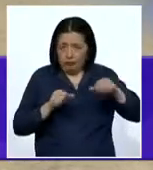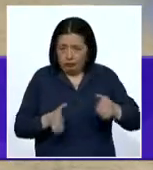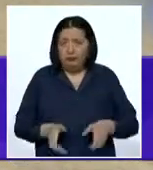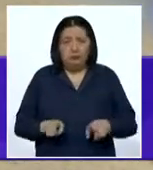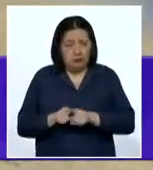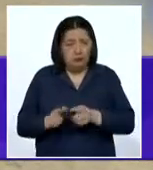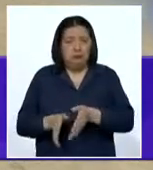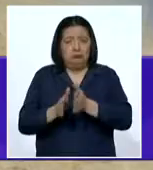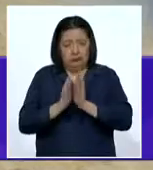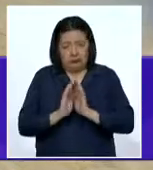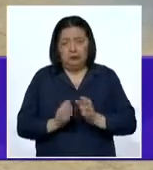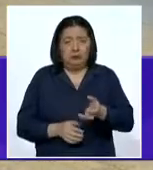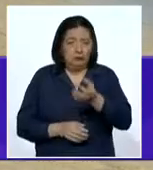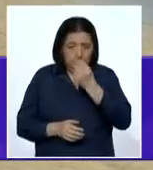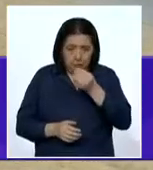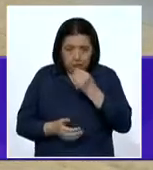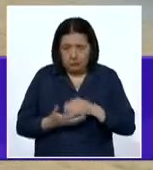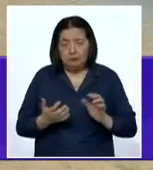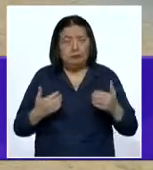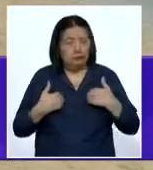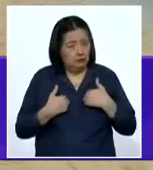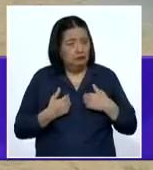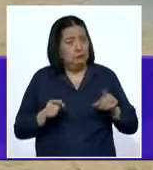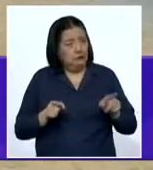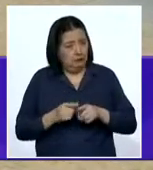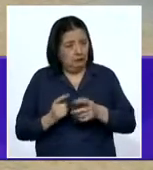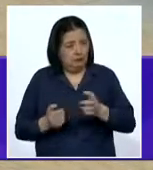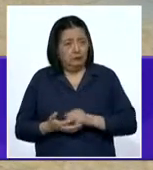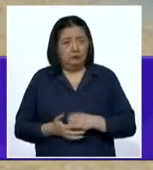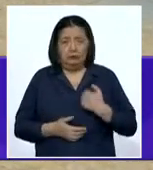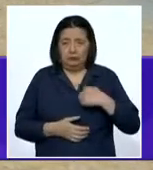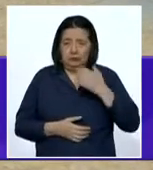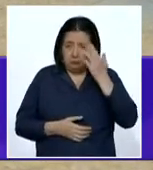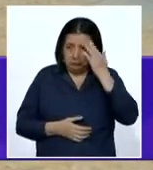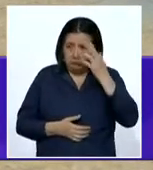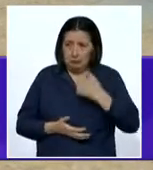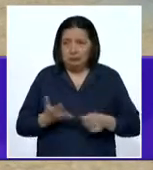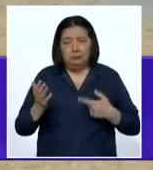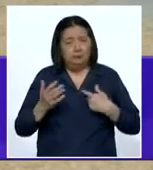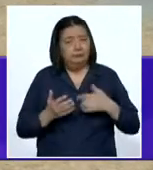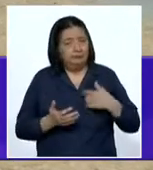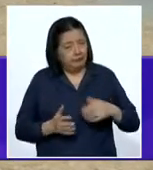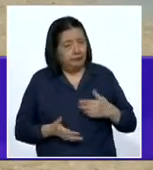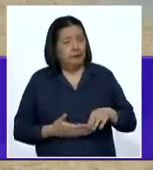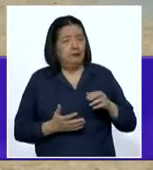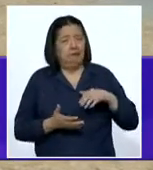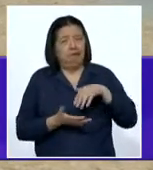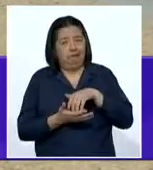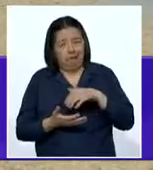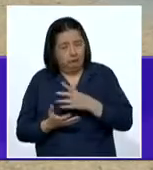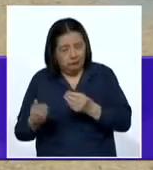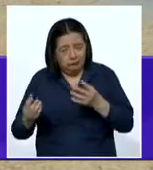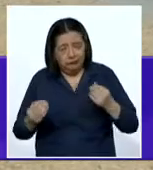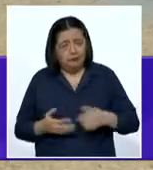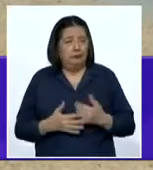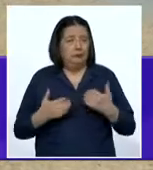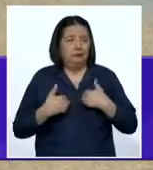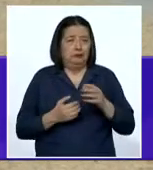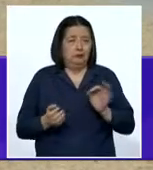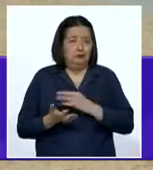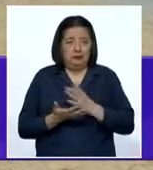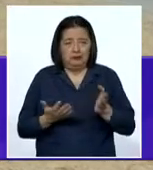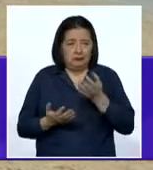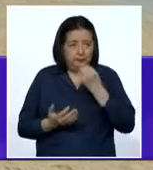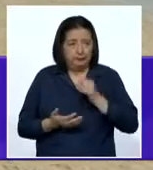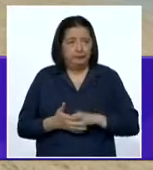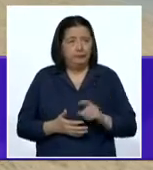solicitando alimento para mascotas, porque sabemos que también hay una situación de vulnerabilidad con muchos animalitos que no tienen que comer. Y